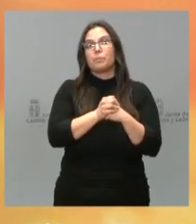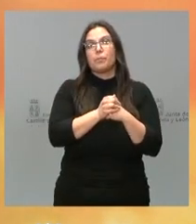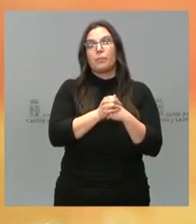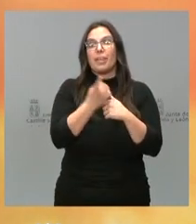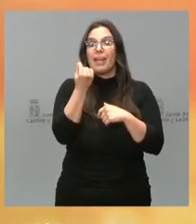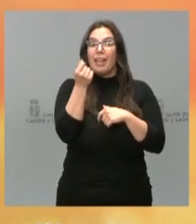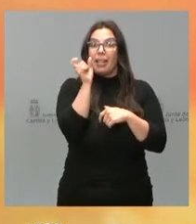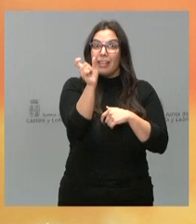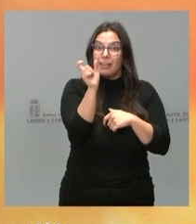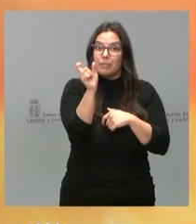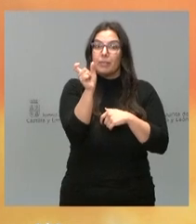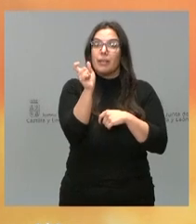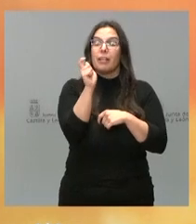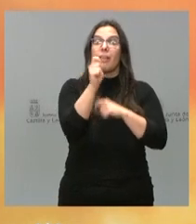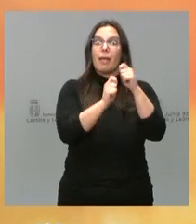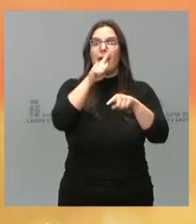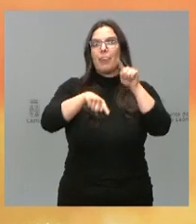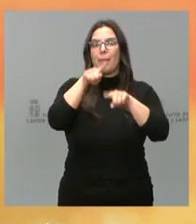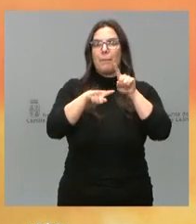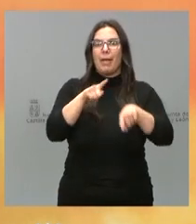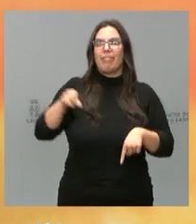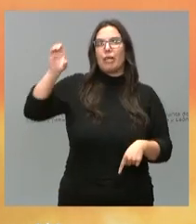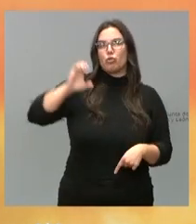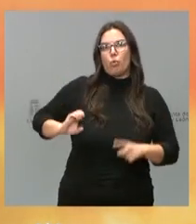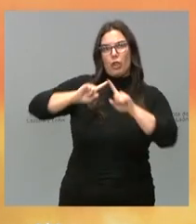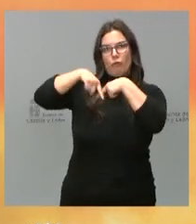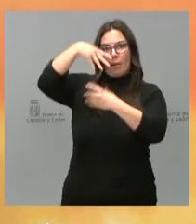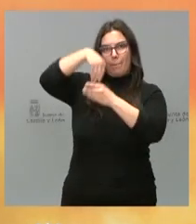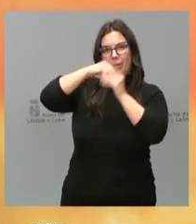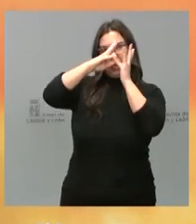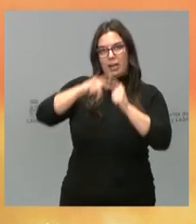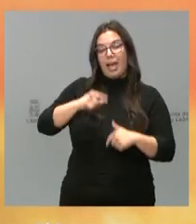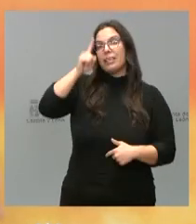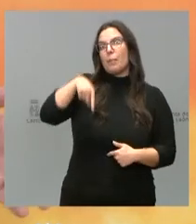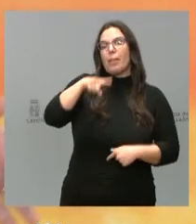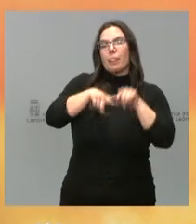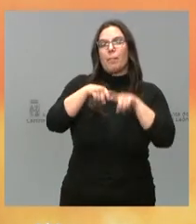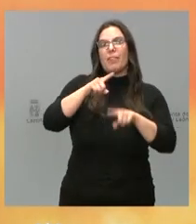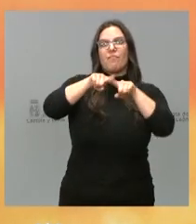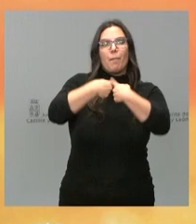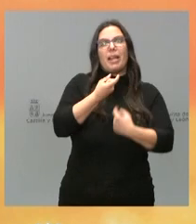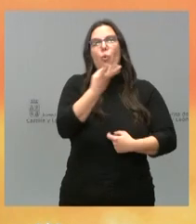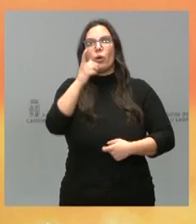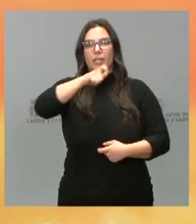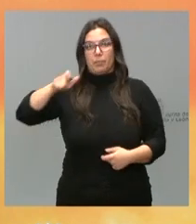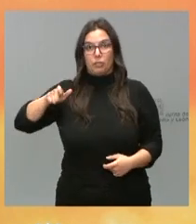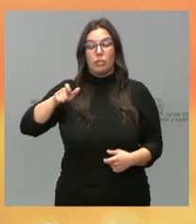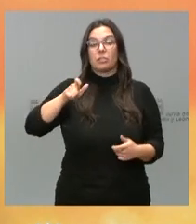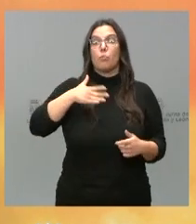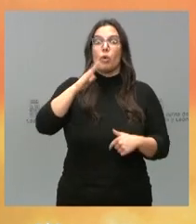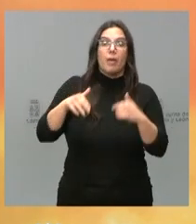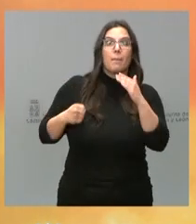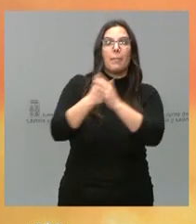variar según la renta también va a variar en función del tamaño de la familia y puede llegar hasta